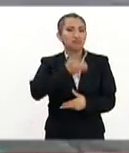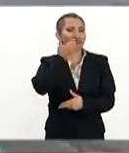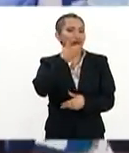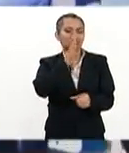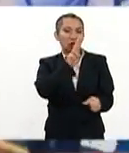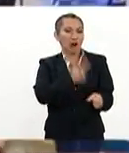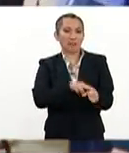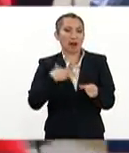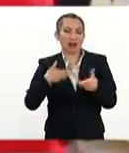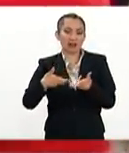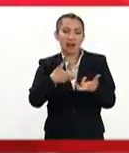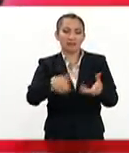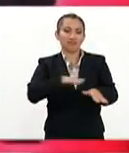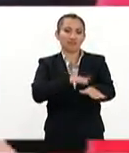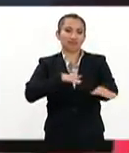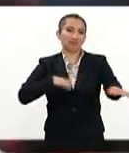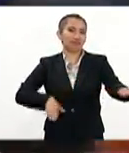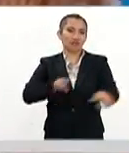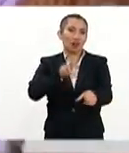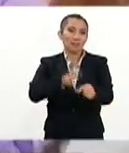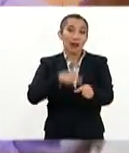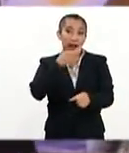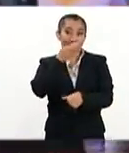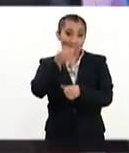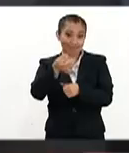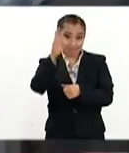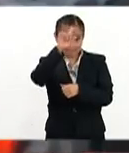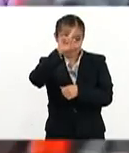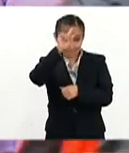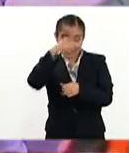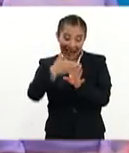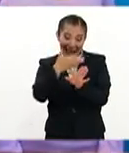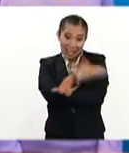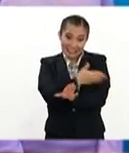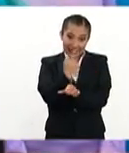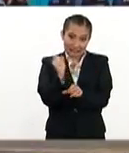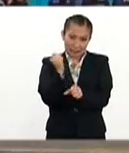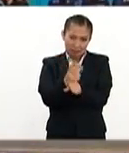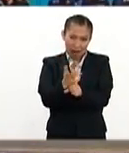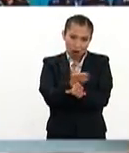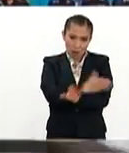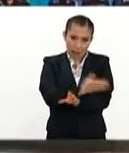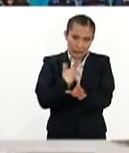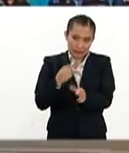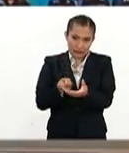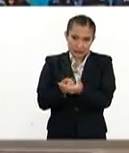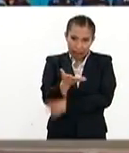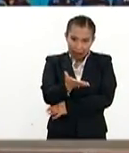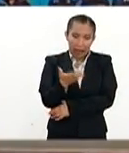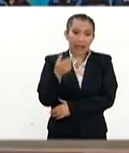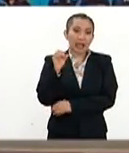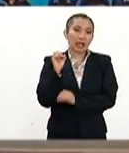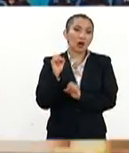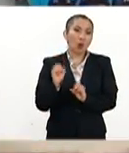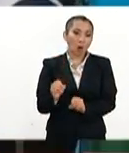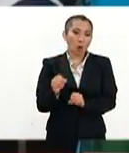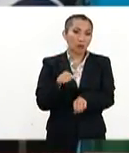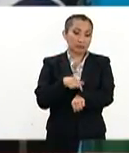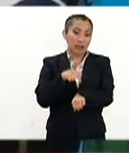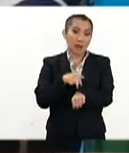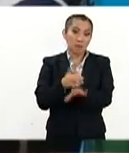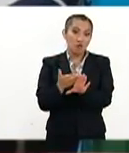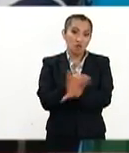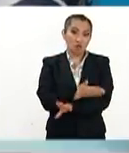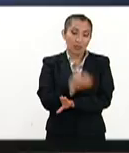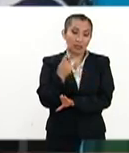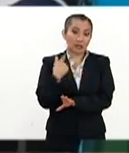cotidianidad normal la vialidad aquí en la Ciudad de México, por lo que se les recomienda salir o un poco más temprano o con sus